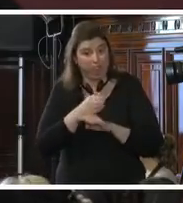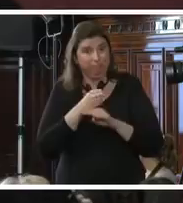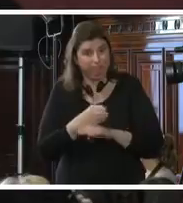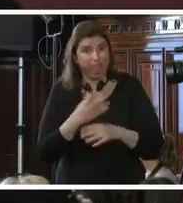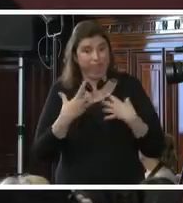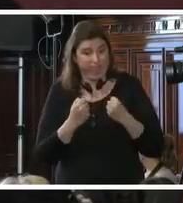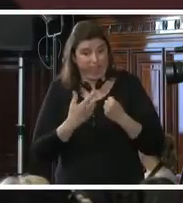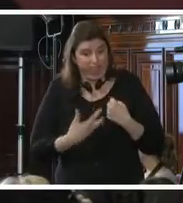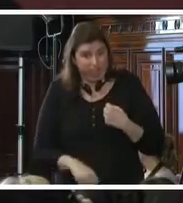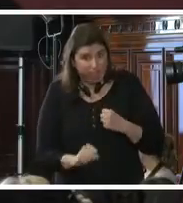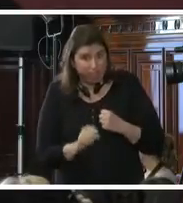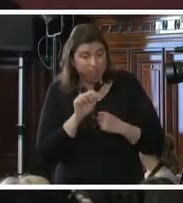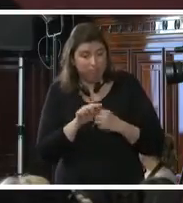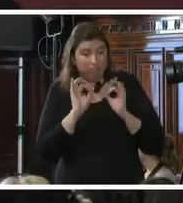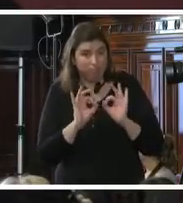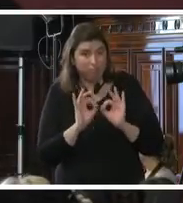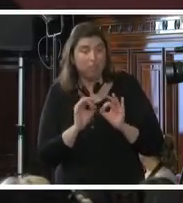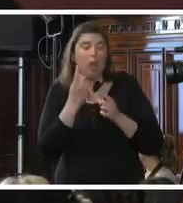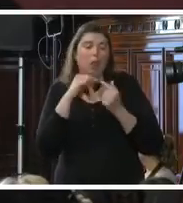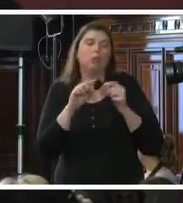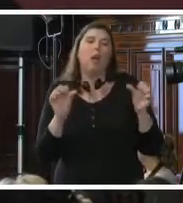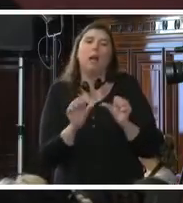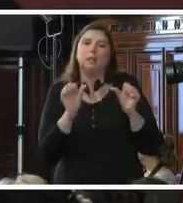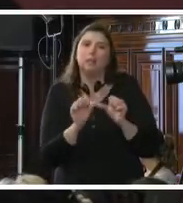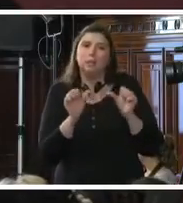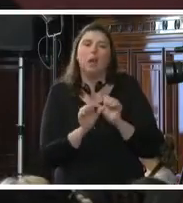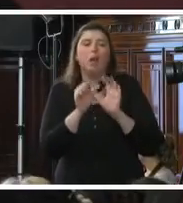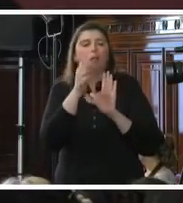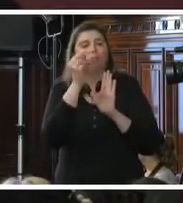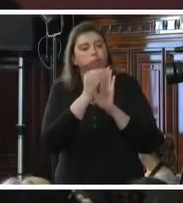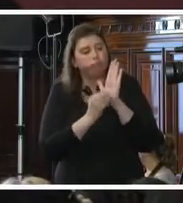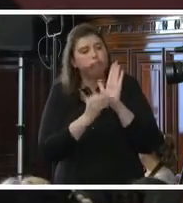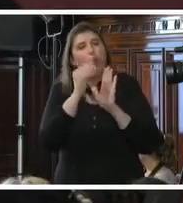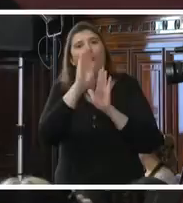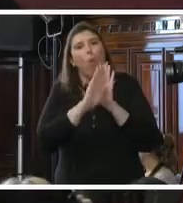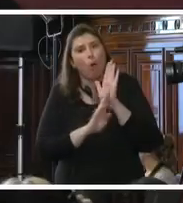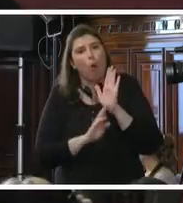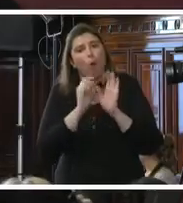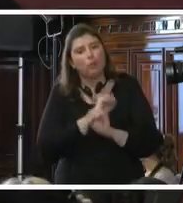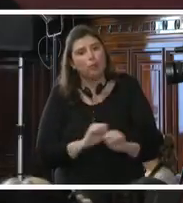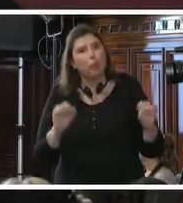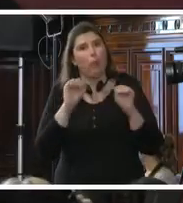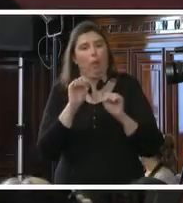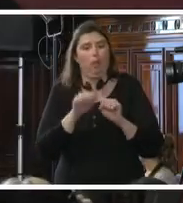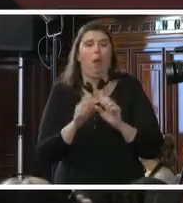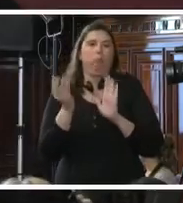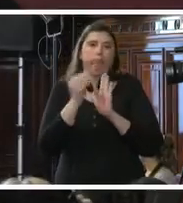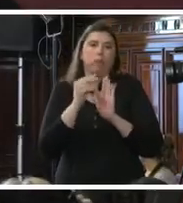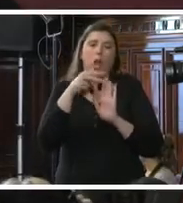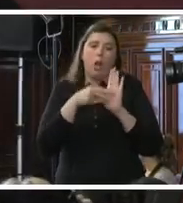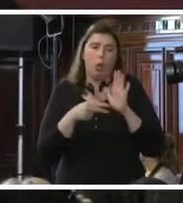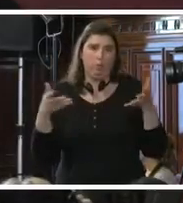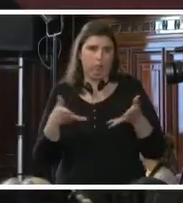estados crear el marco jurídico y los protocolos adecuados para que las autoridades de salud apliquen la normativa vigente,